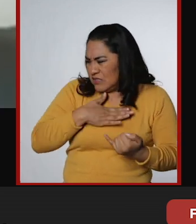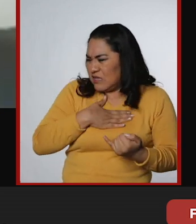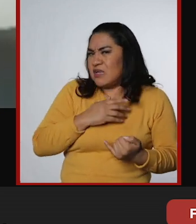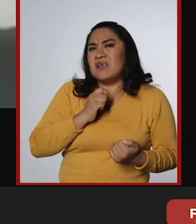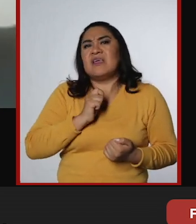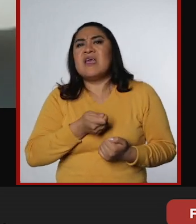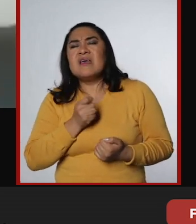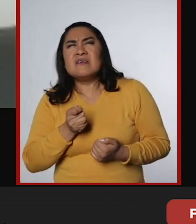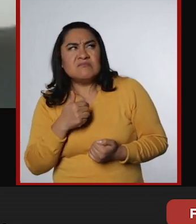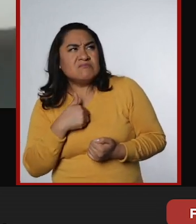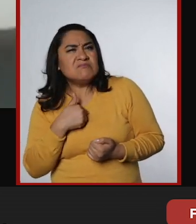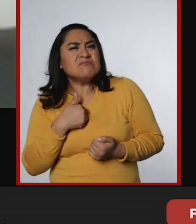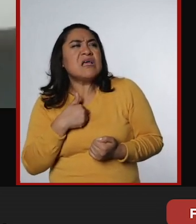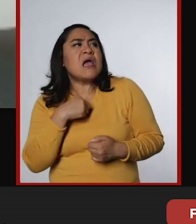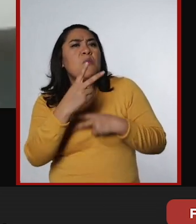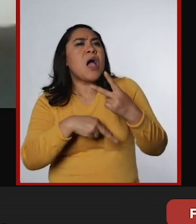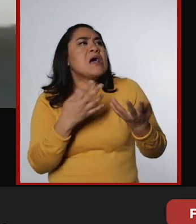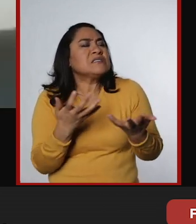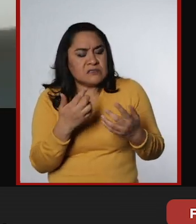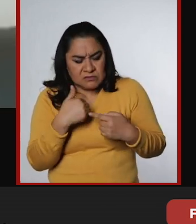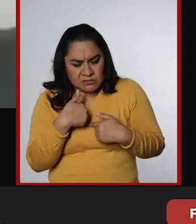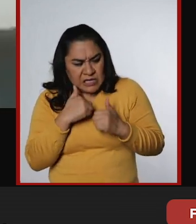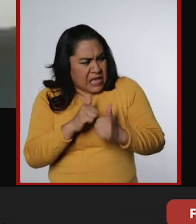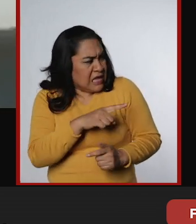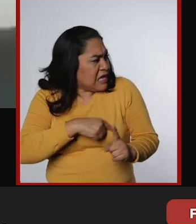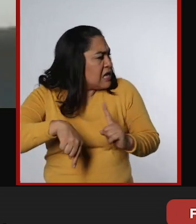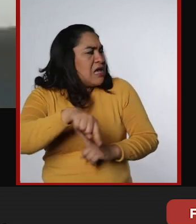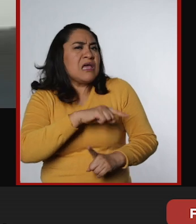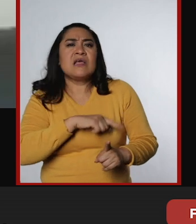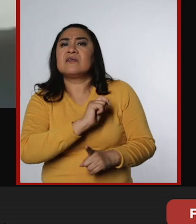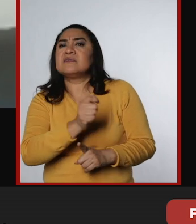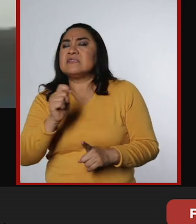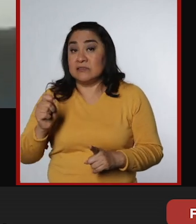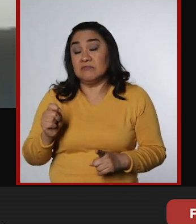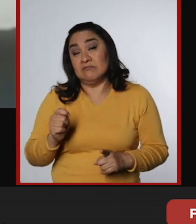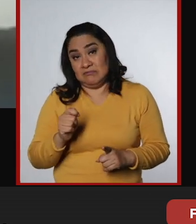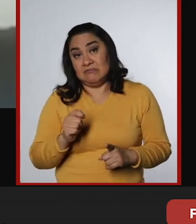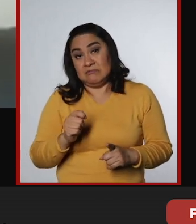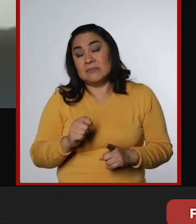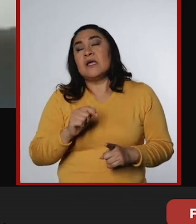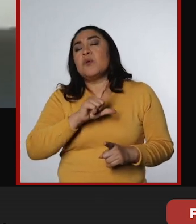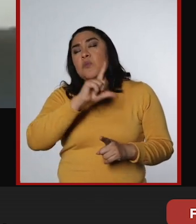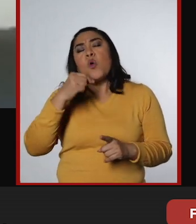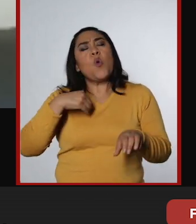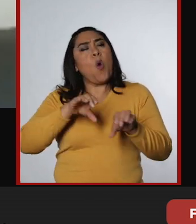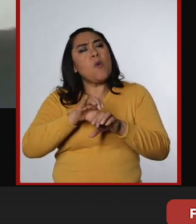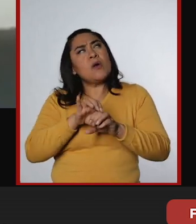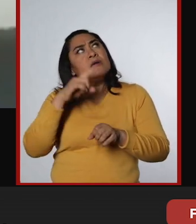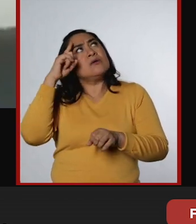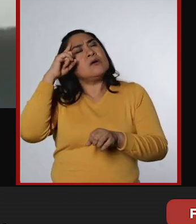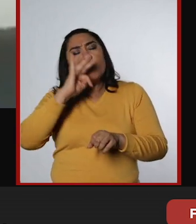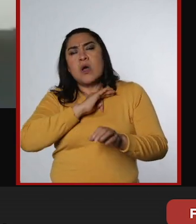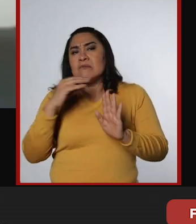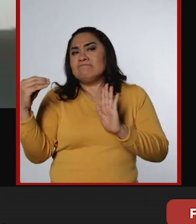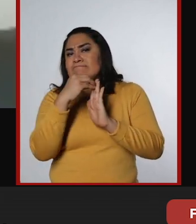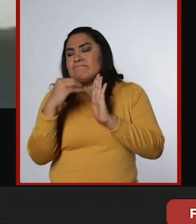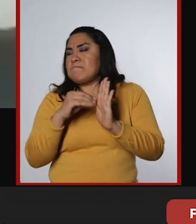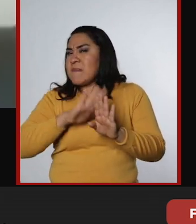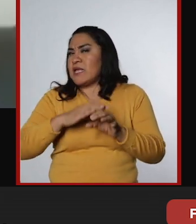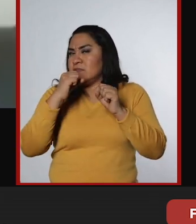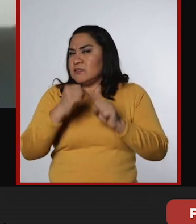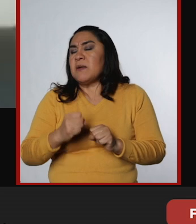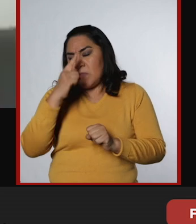somos, de dónde vamos, de dónde estamos, y sobre todo cómo construimos bases sólidas para esa